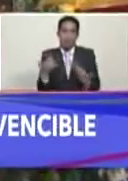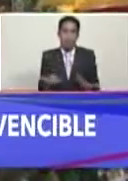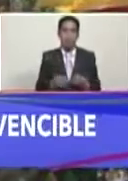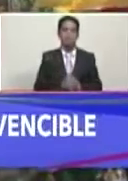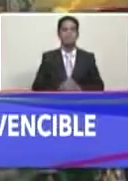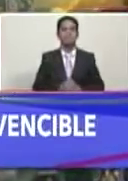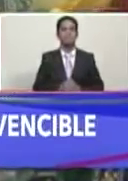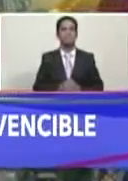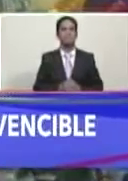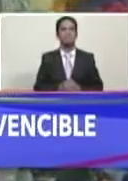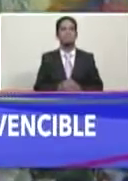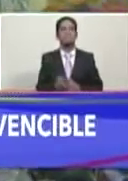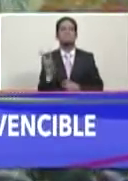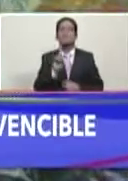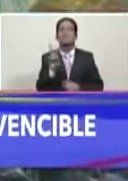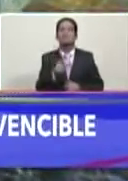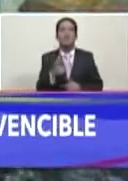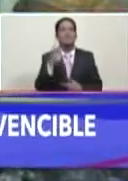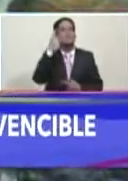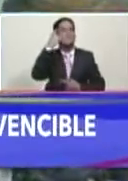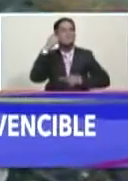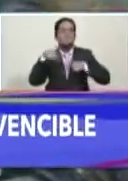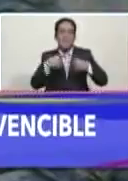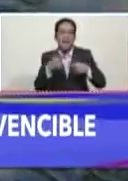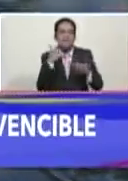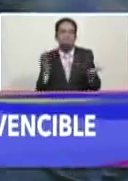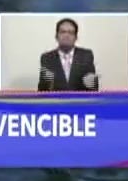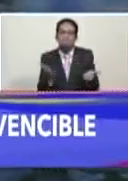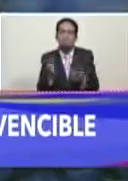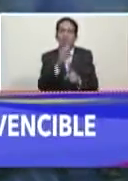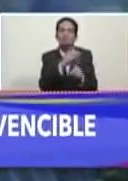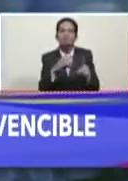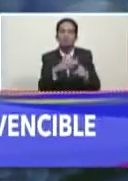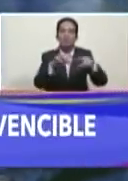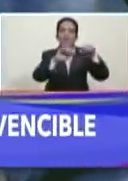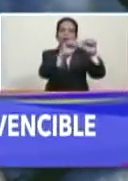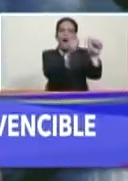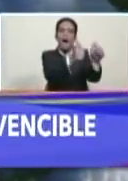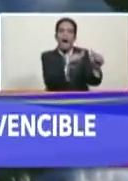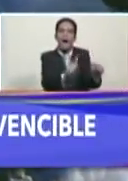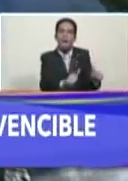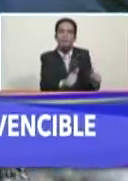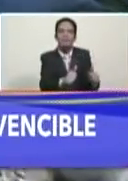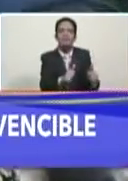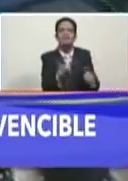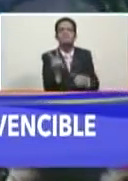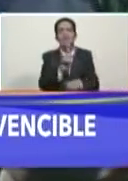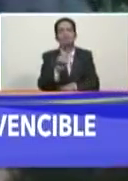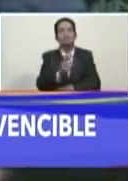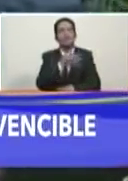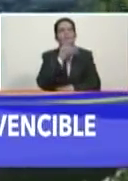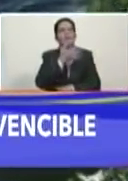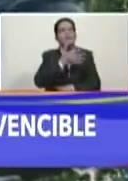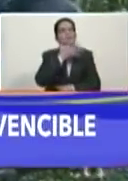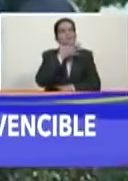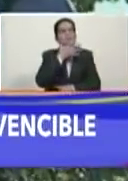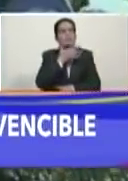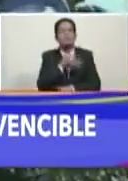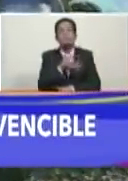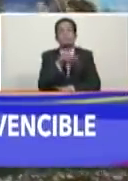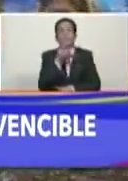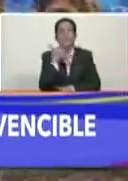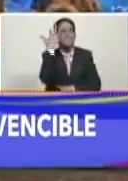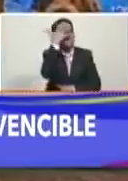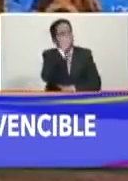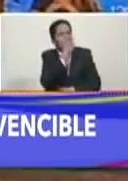hay que hacer todos los días. La Venezuela de la cultura, del arte, la Venezuela bella, bella, bella, todo